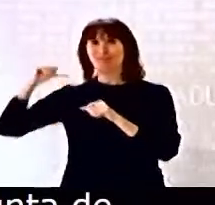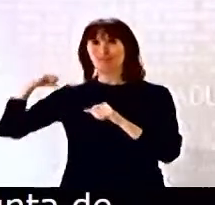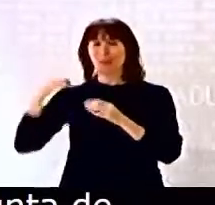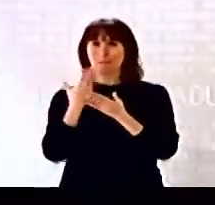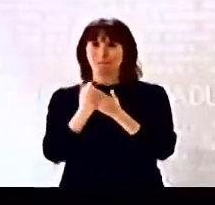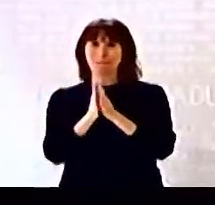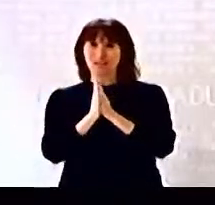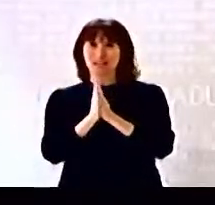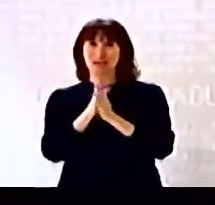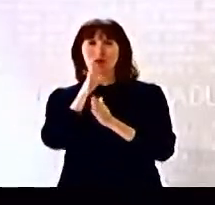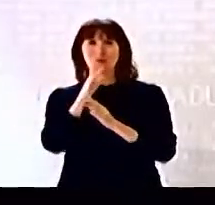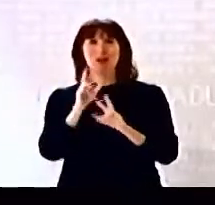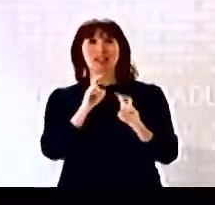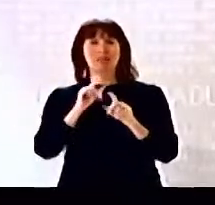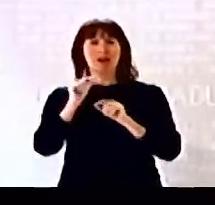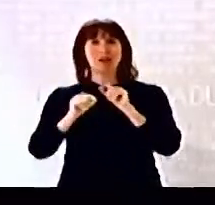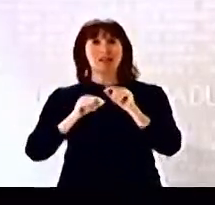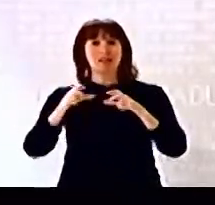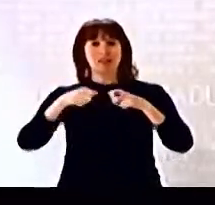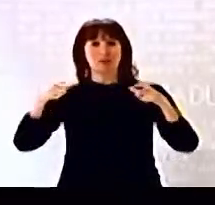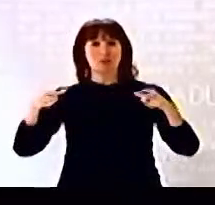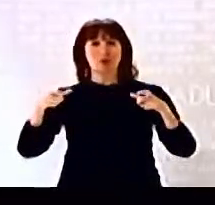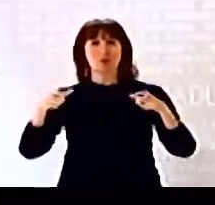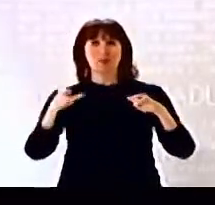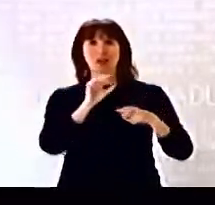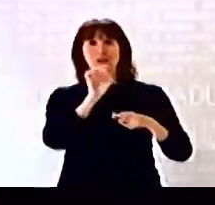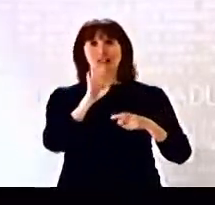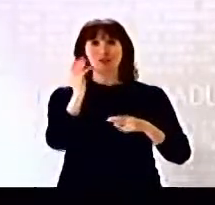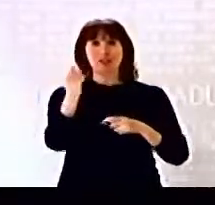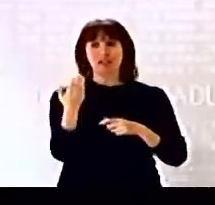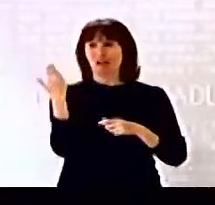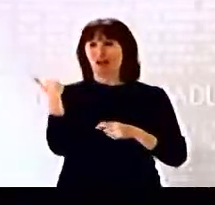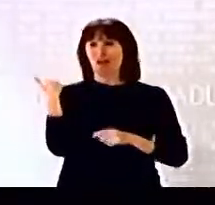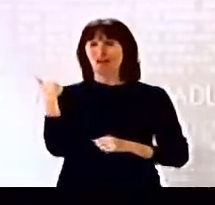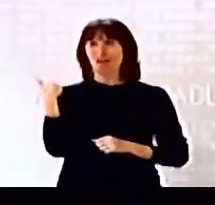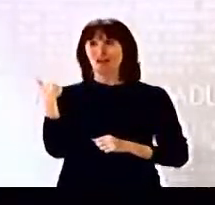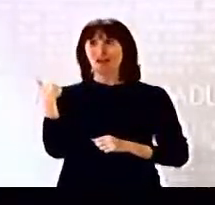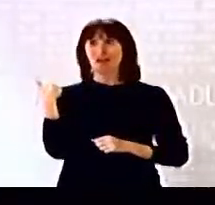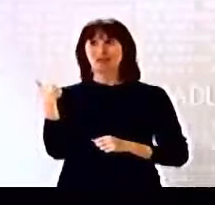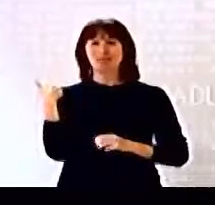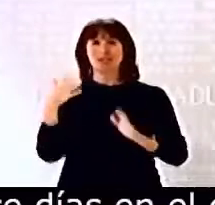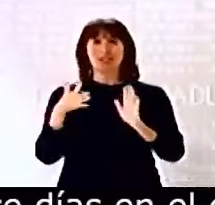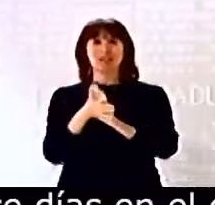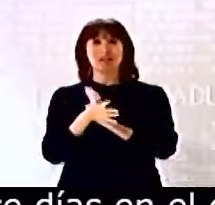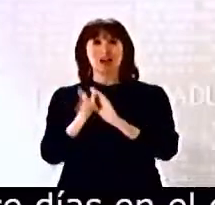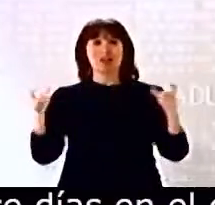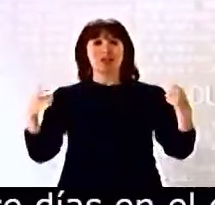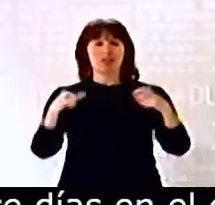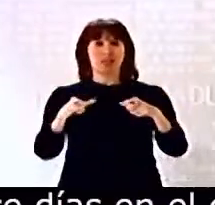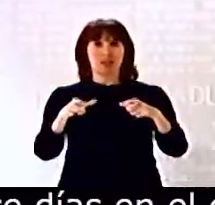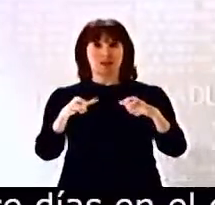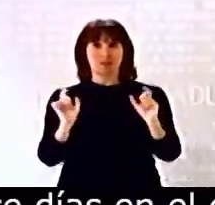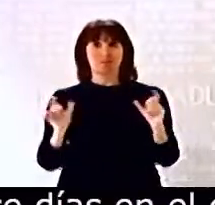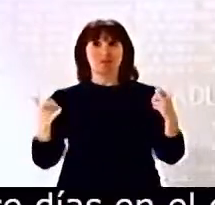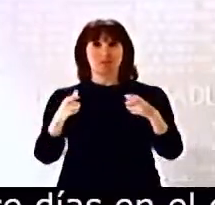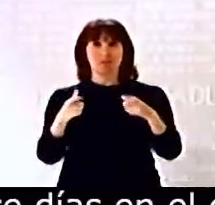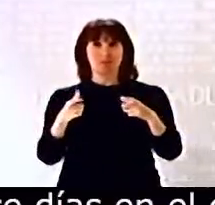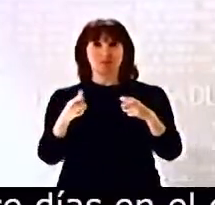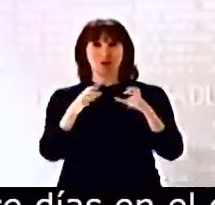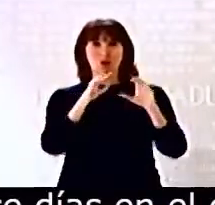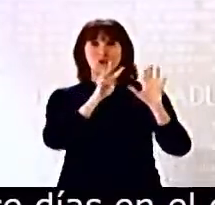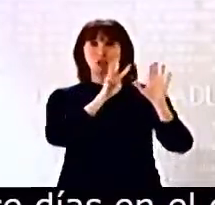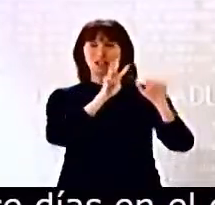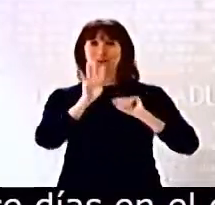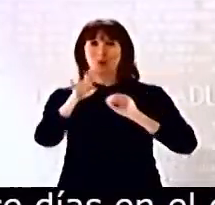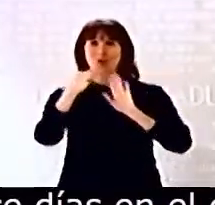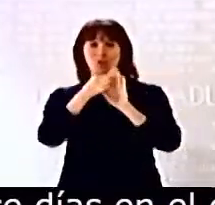la incidencia acumulada a los 14 días en el día de ayer hubiésemos sido capaces de reducirla en 84